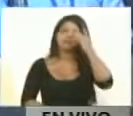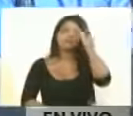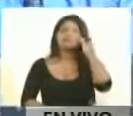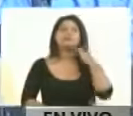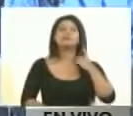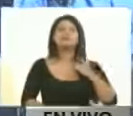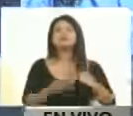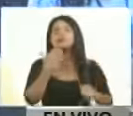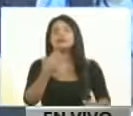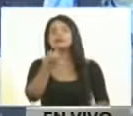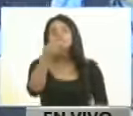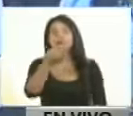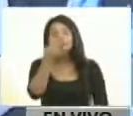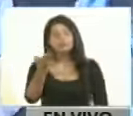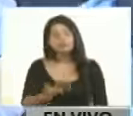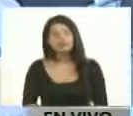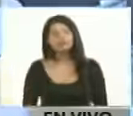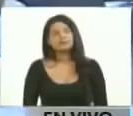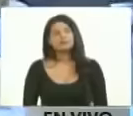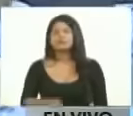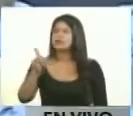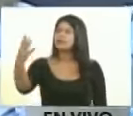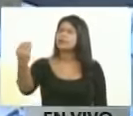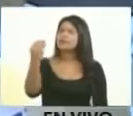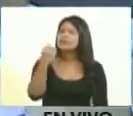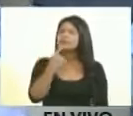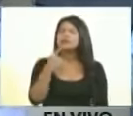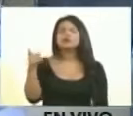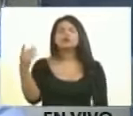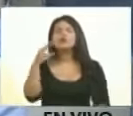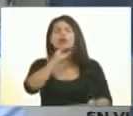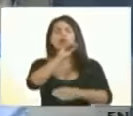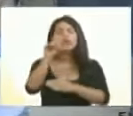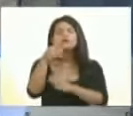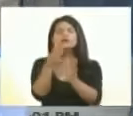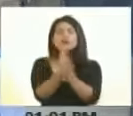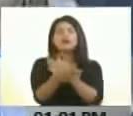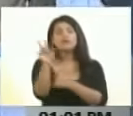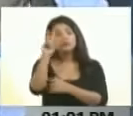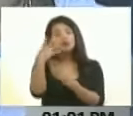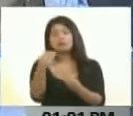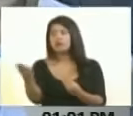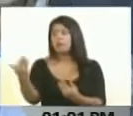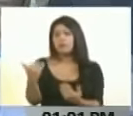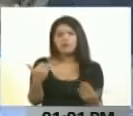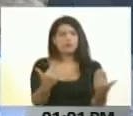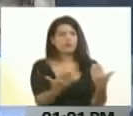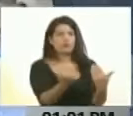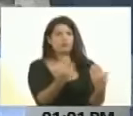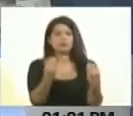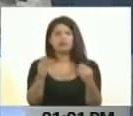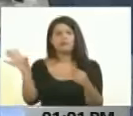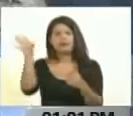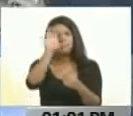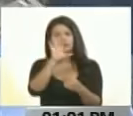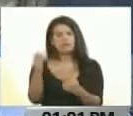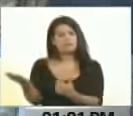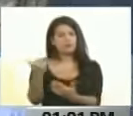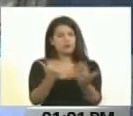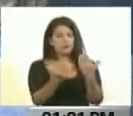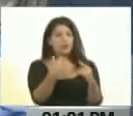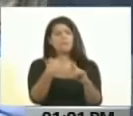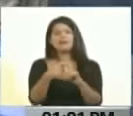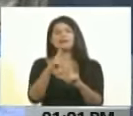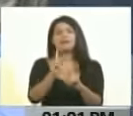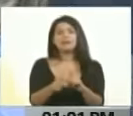Sí, gracias, muy buenas tardes. Usted hace referencia a todo el apoyo que había recibido Venezuela por parte de diversos países, incluso los